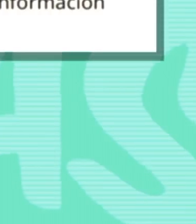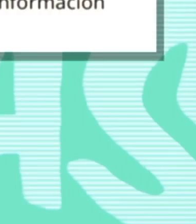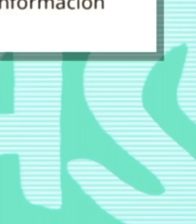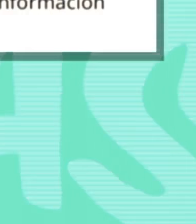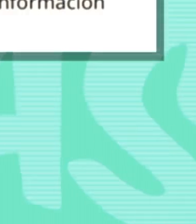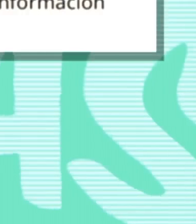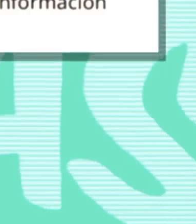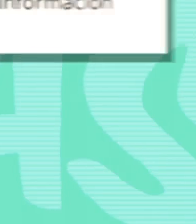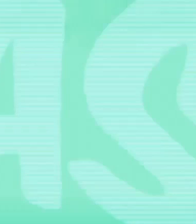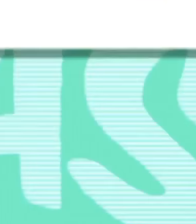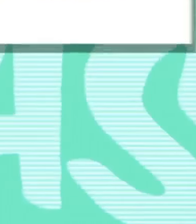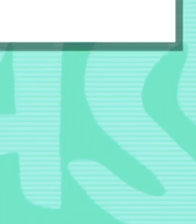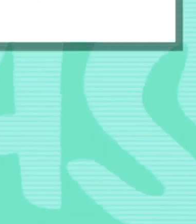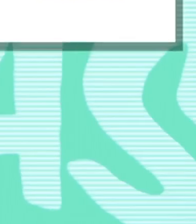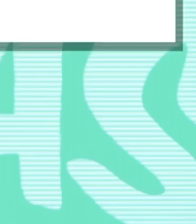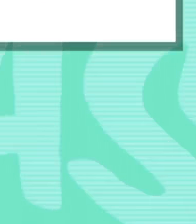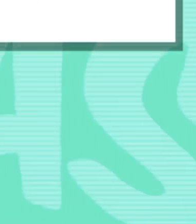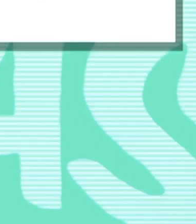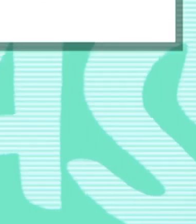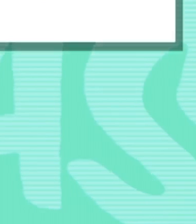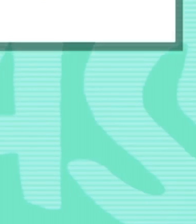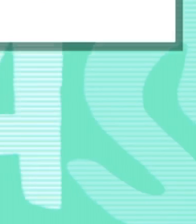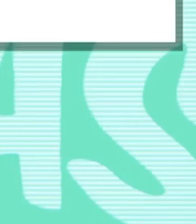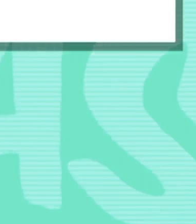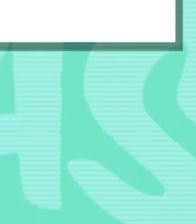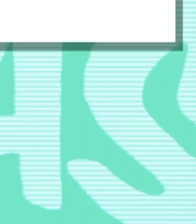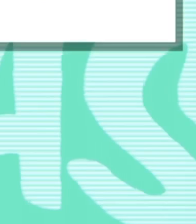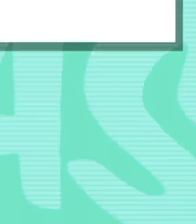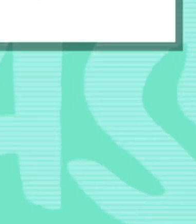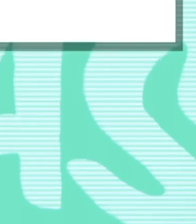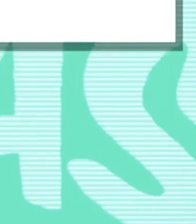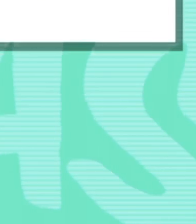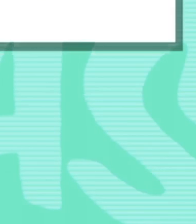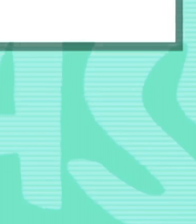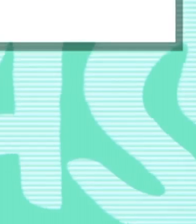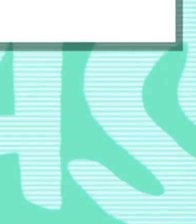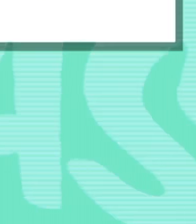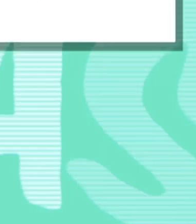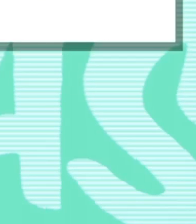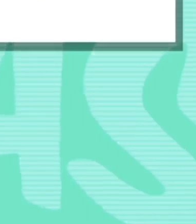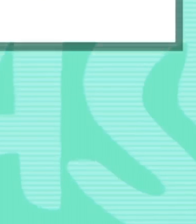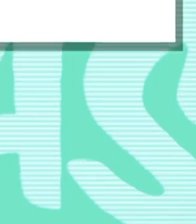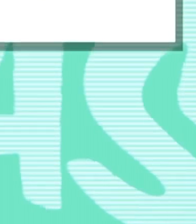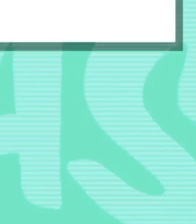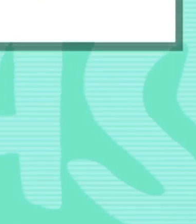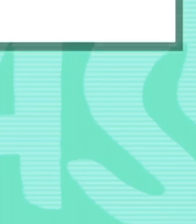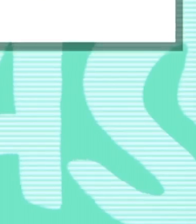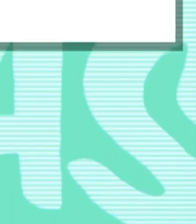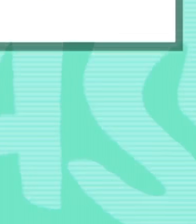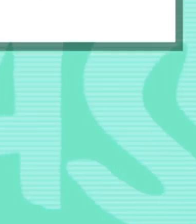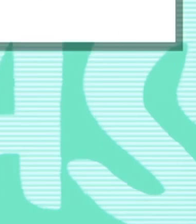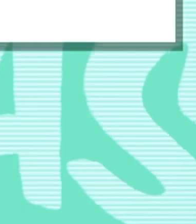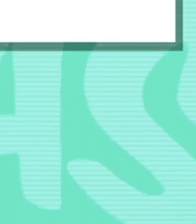en los contribuyentes. La dependencia rechazó que el SAT realice interpretaciones retroactivas del IVA y detalló que respeta los tratados internacionales